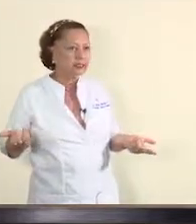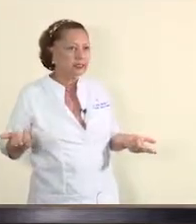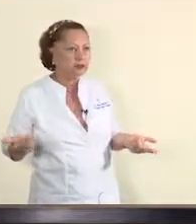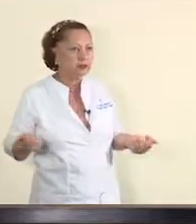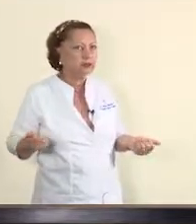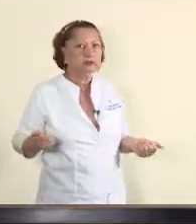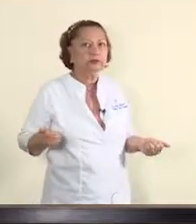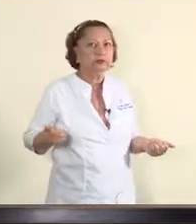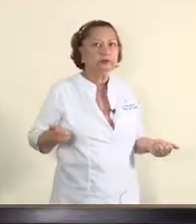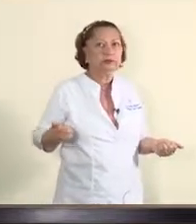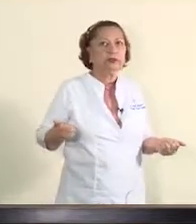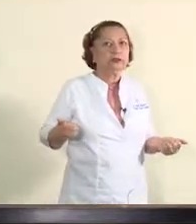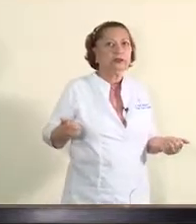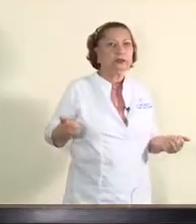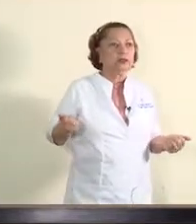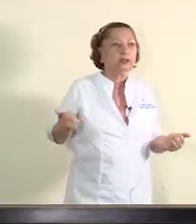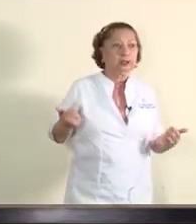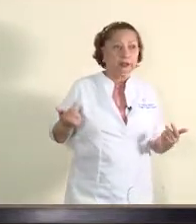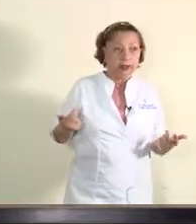la carta de deseos,